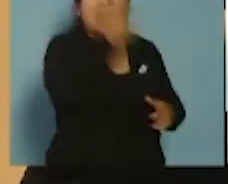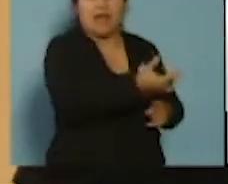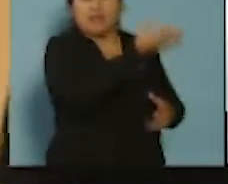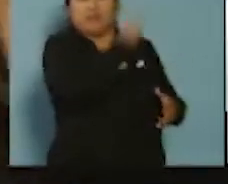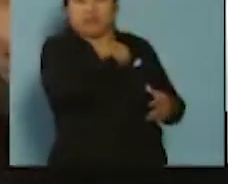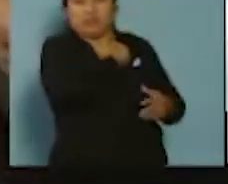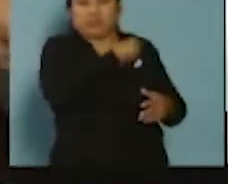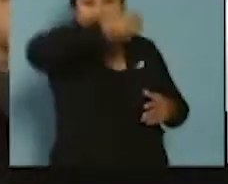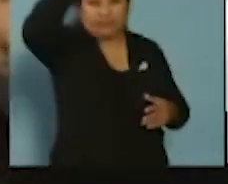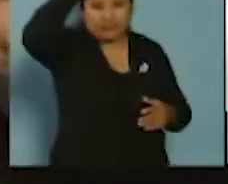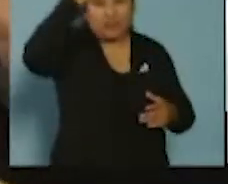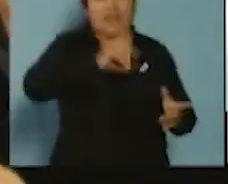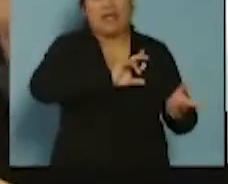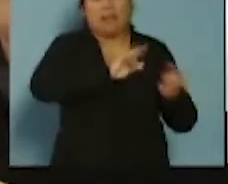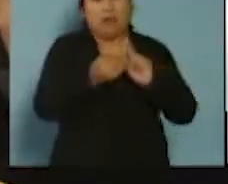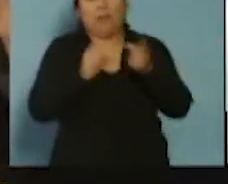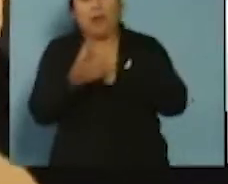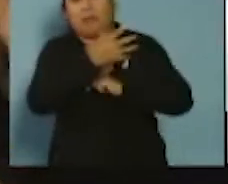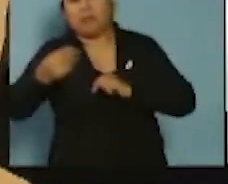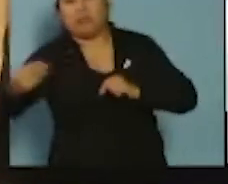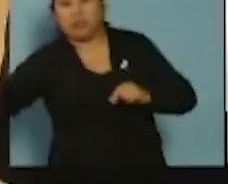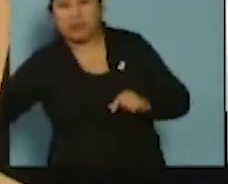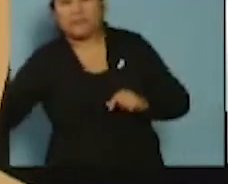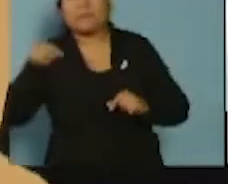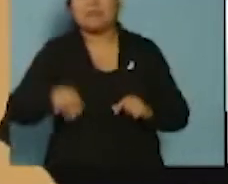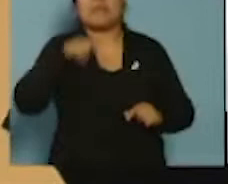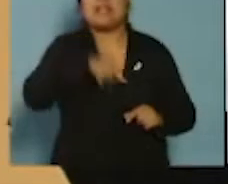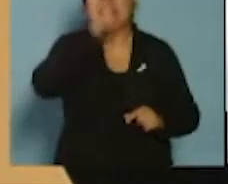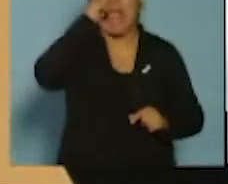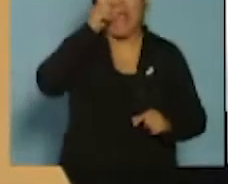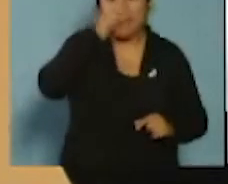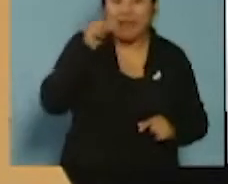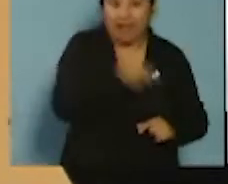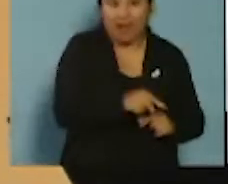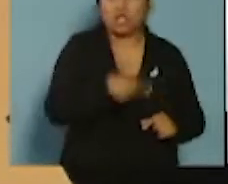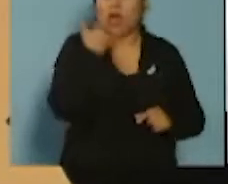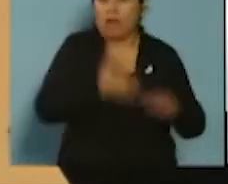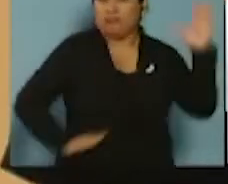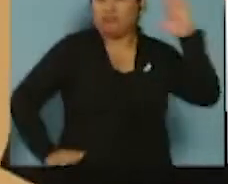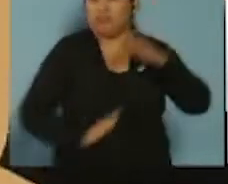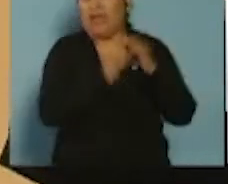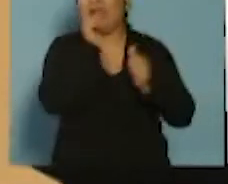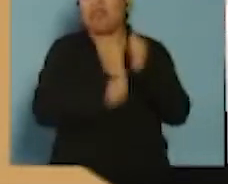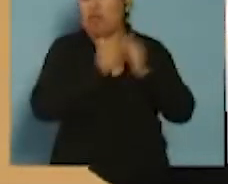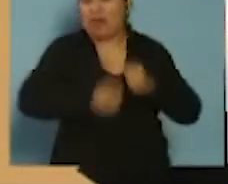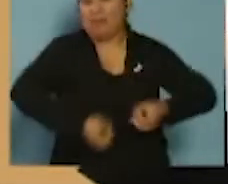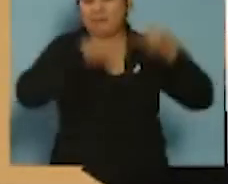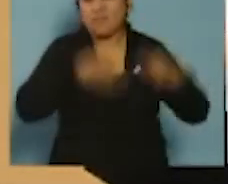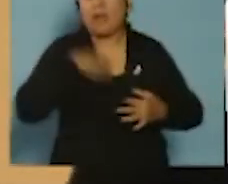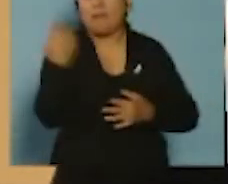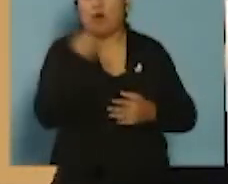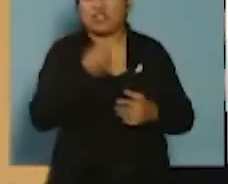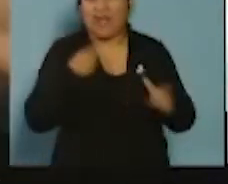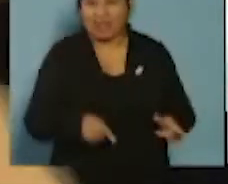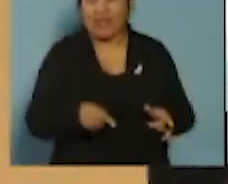parte de los demás eso es una historia muy rica que en lugar de demostrar una argentina enfrentada muestra una